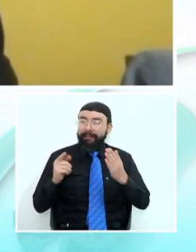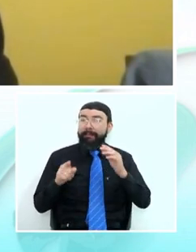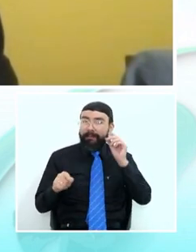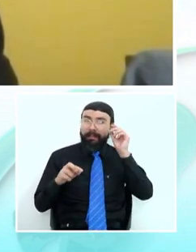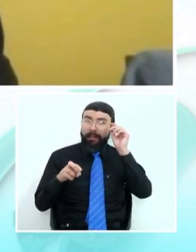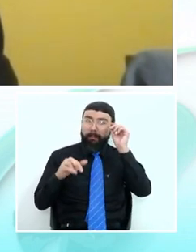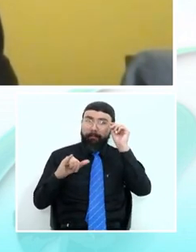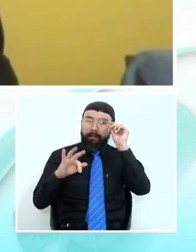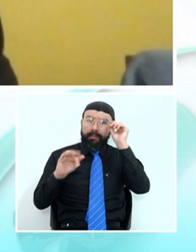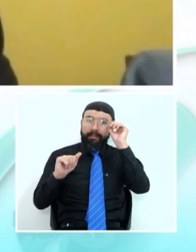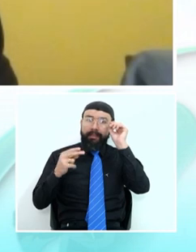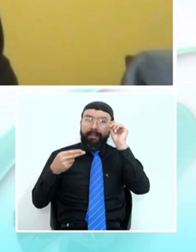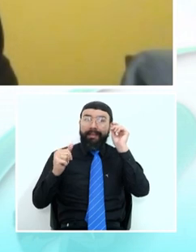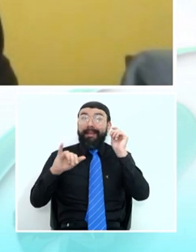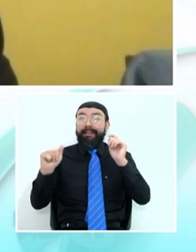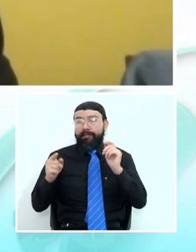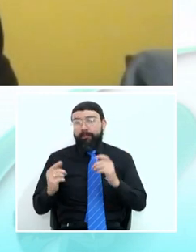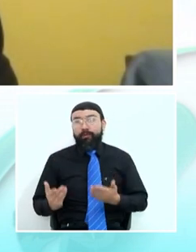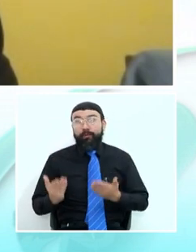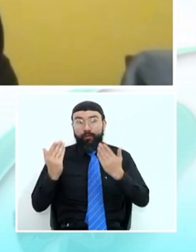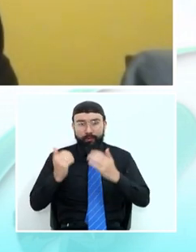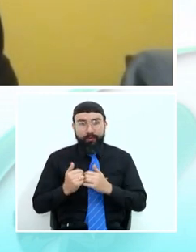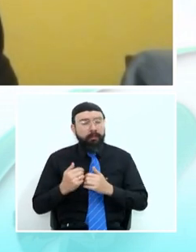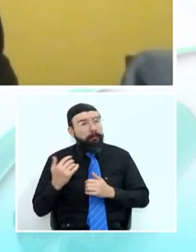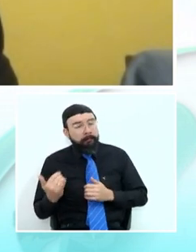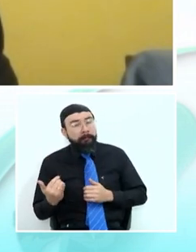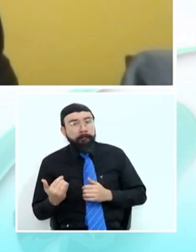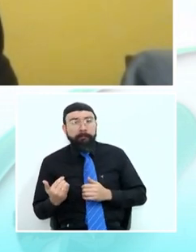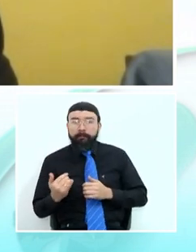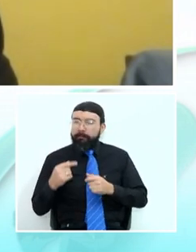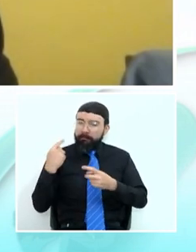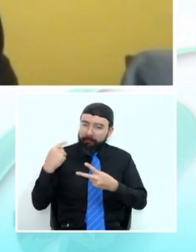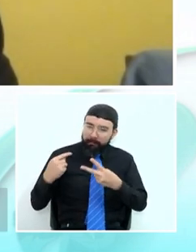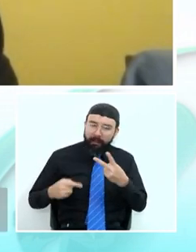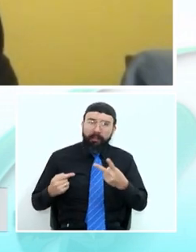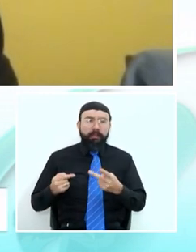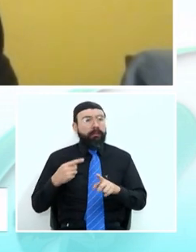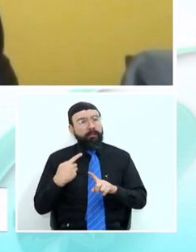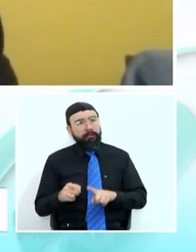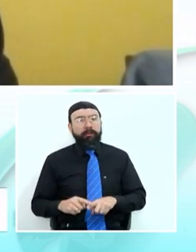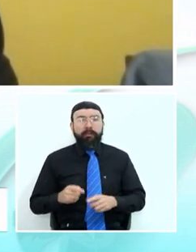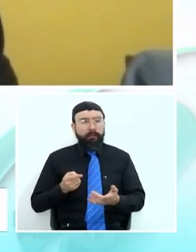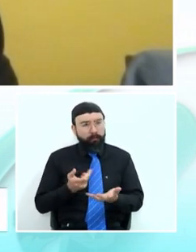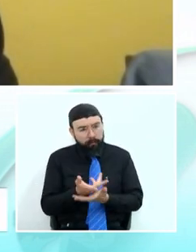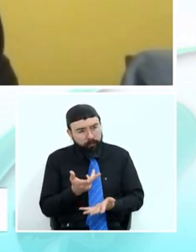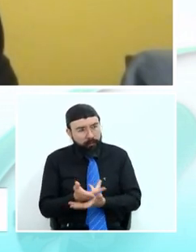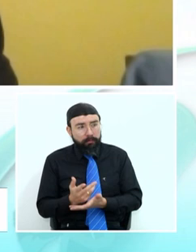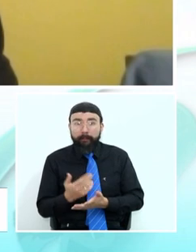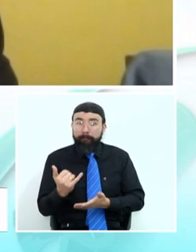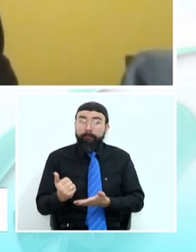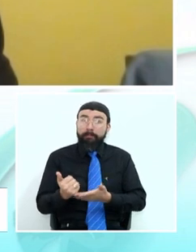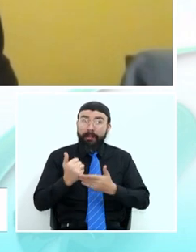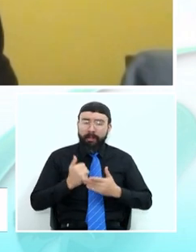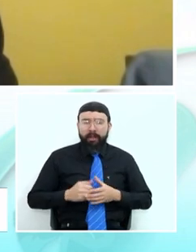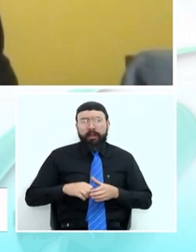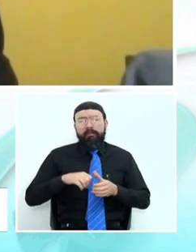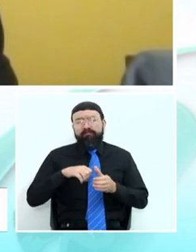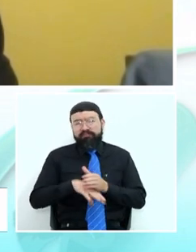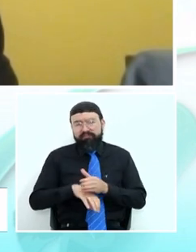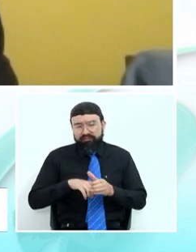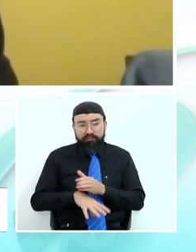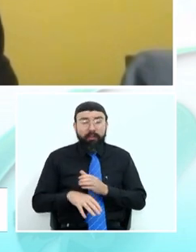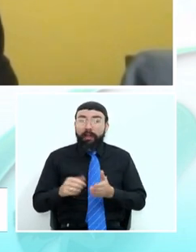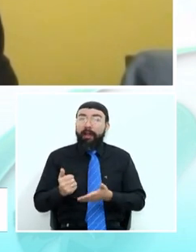y que cuando se dan estas sustancias para provocar diarrea, para mejorar